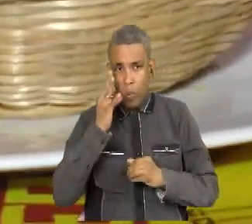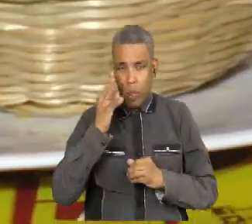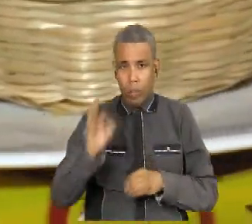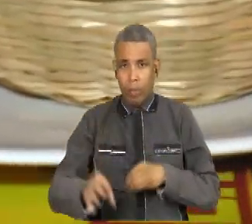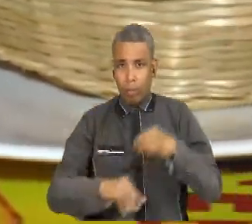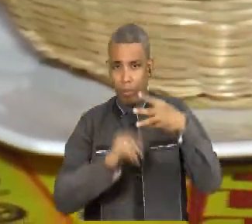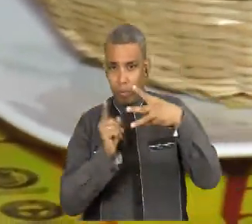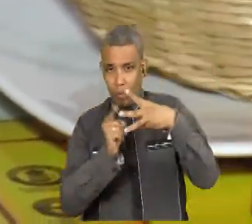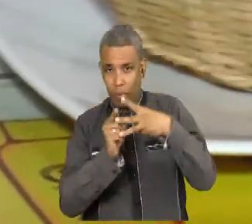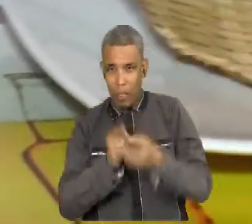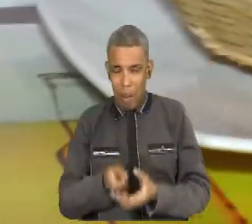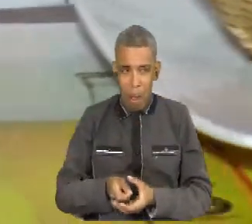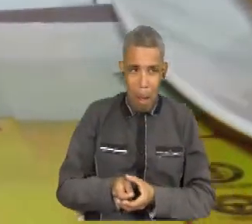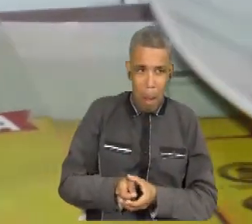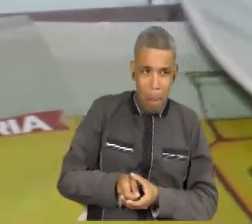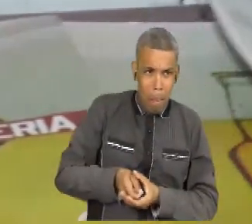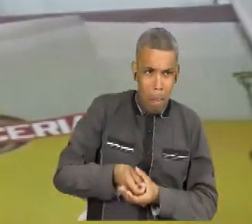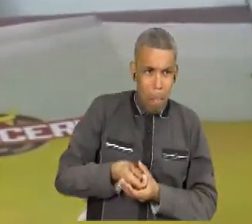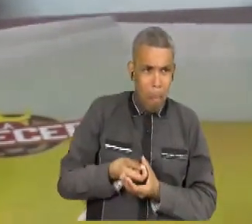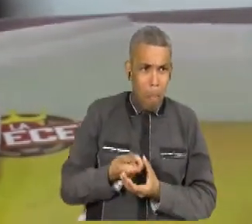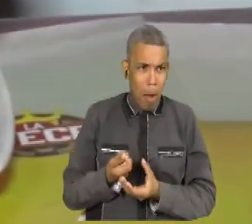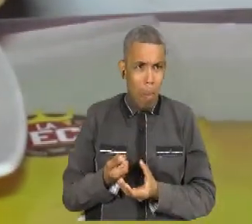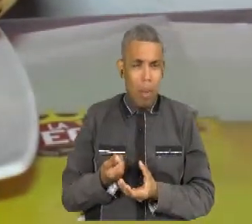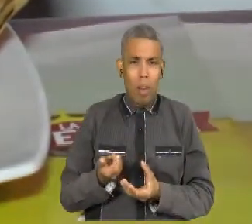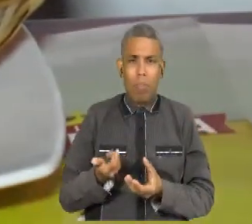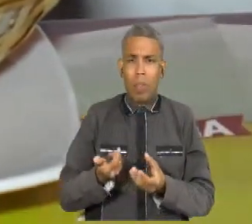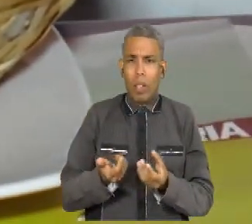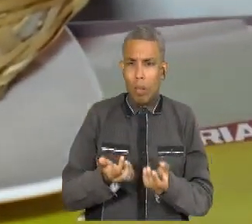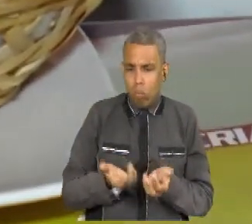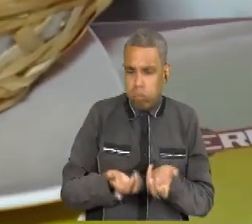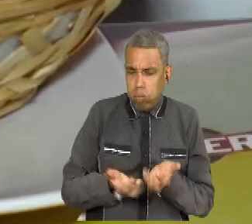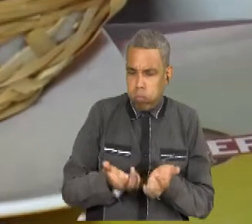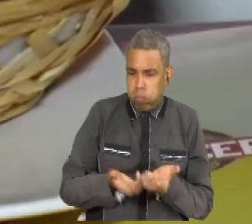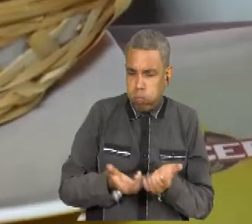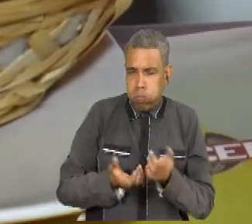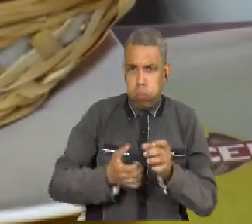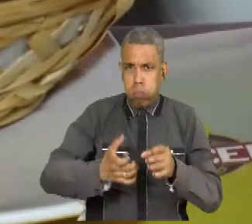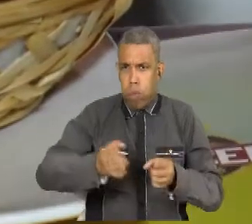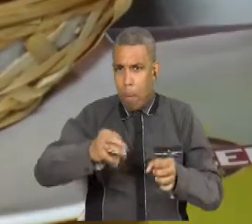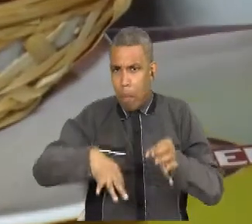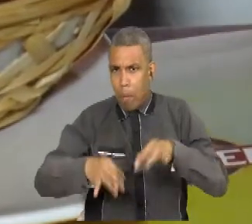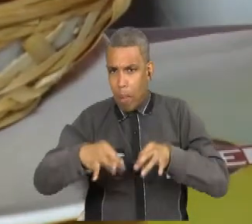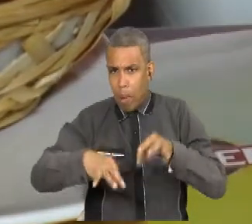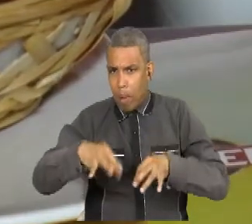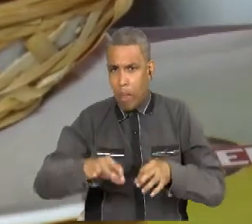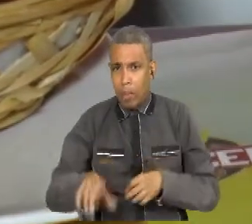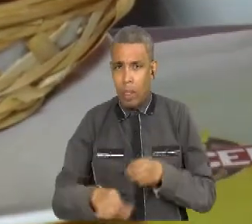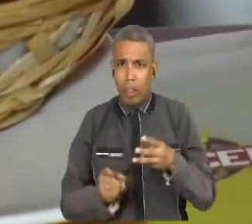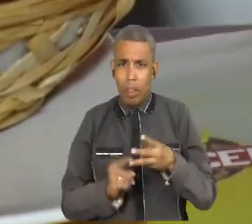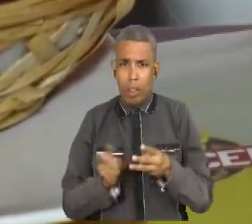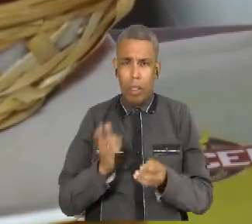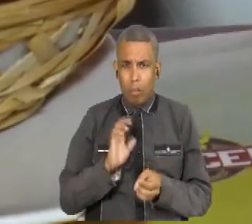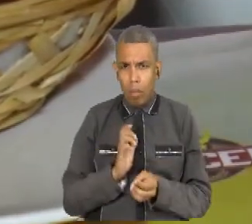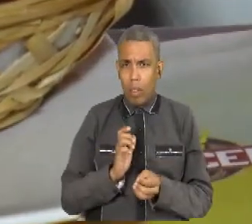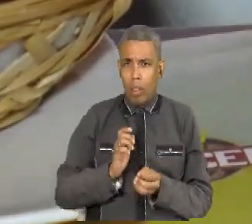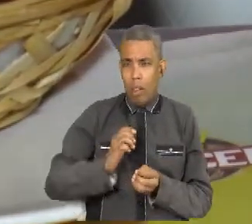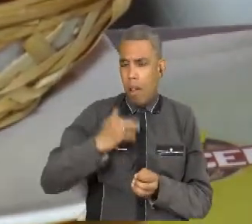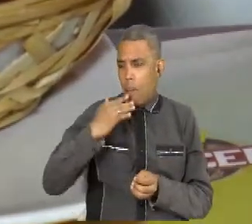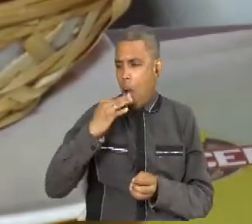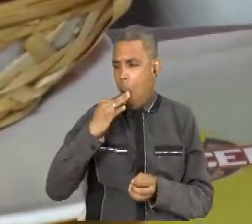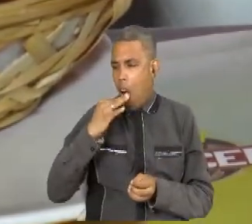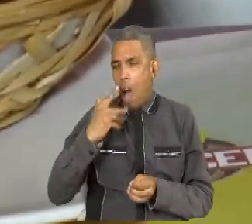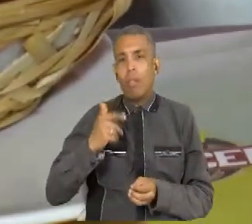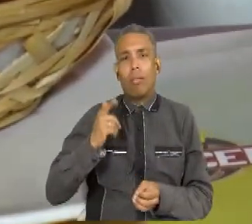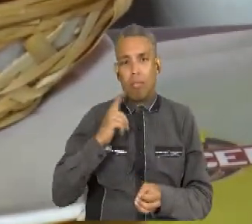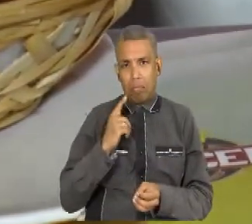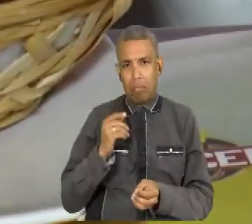cascos de papitas que van con papricas, van con salsa nuestra de la casa y con un picadito de perejil. Este